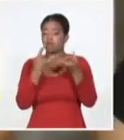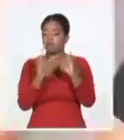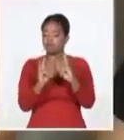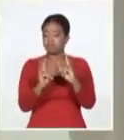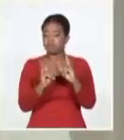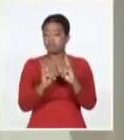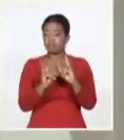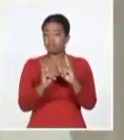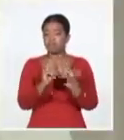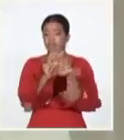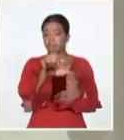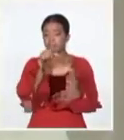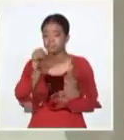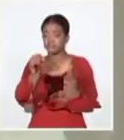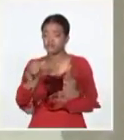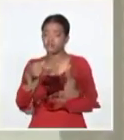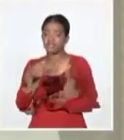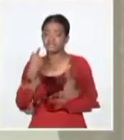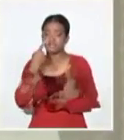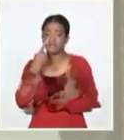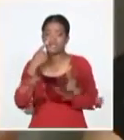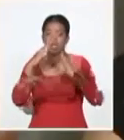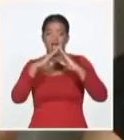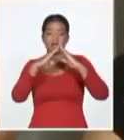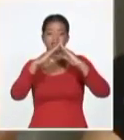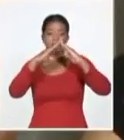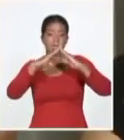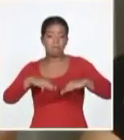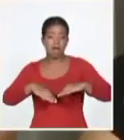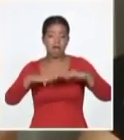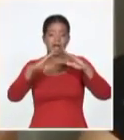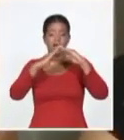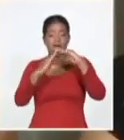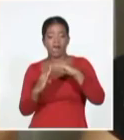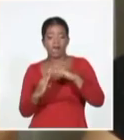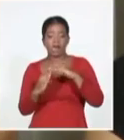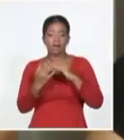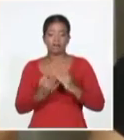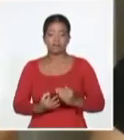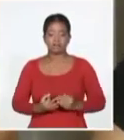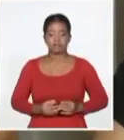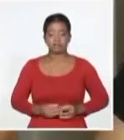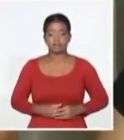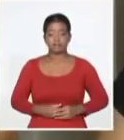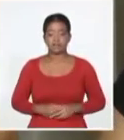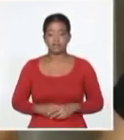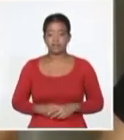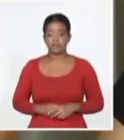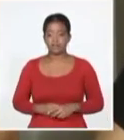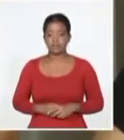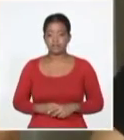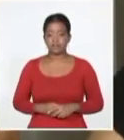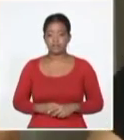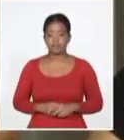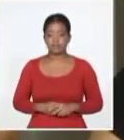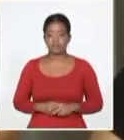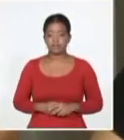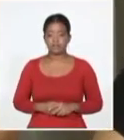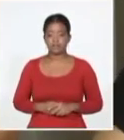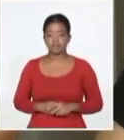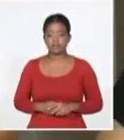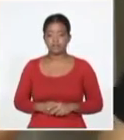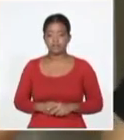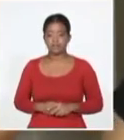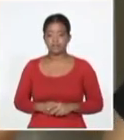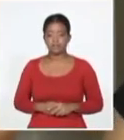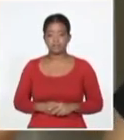en decenas de miles de viviendas y en más de 20.000 hectáreas de cultivos varios. En esta compleja situación por